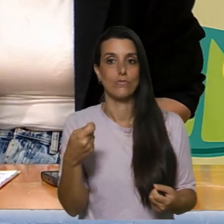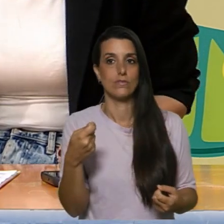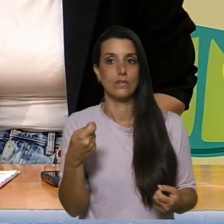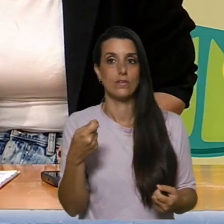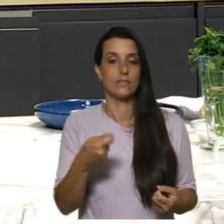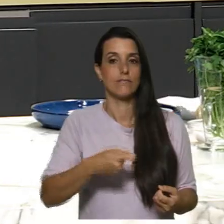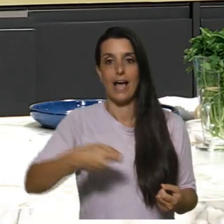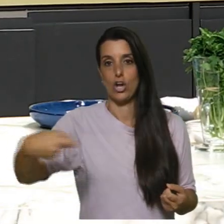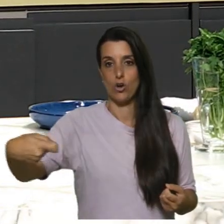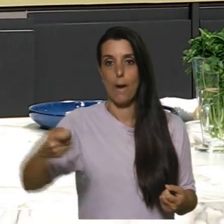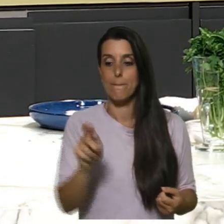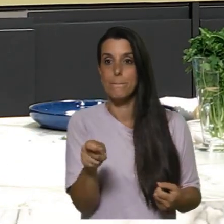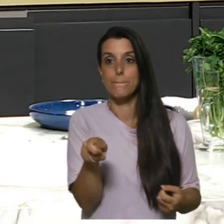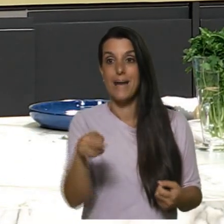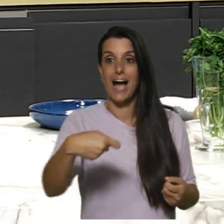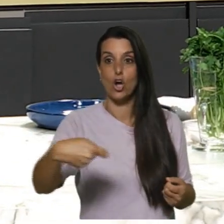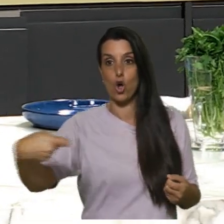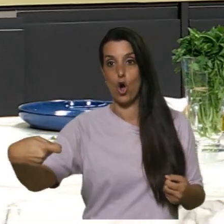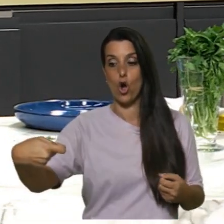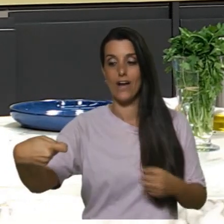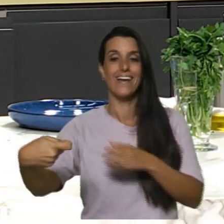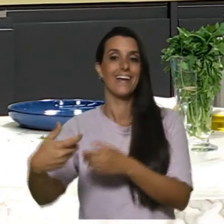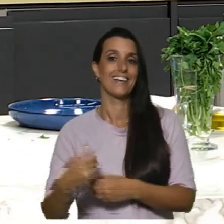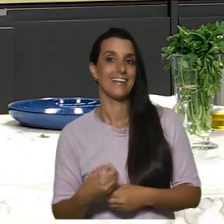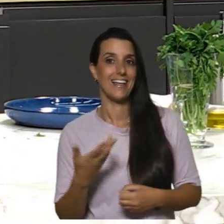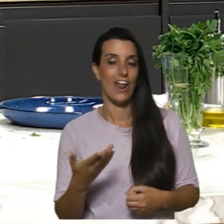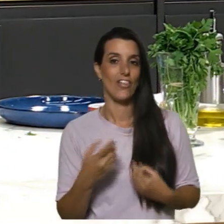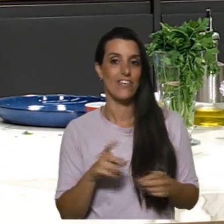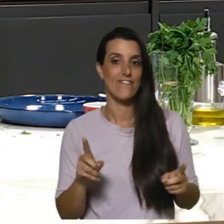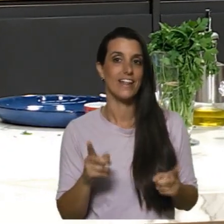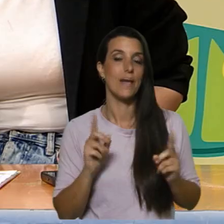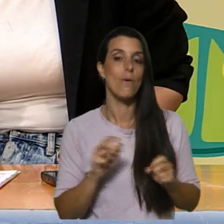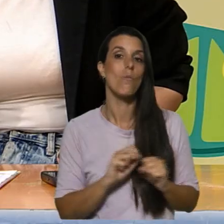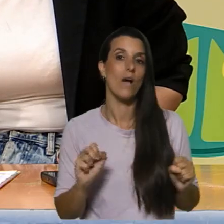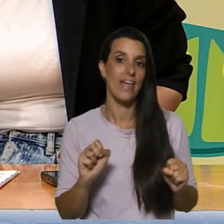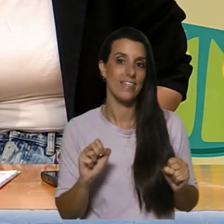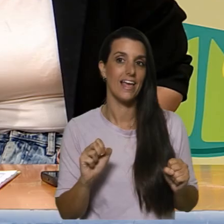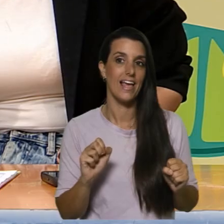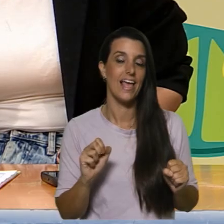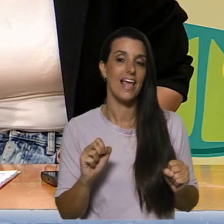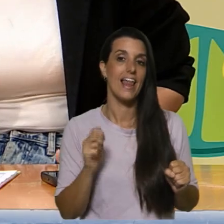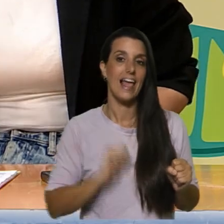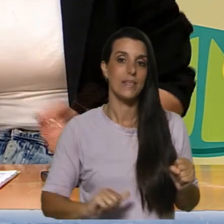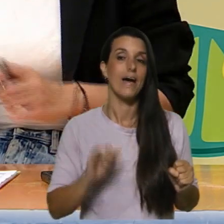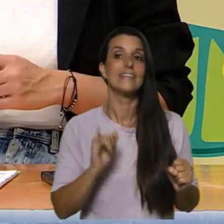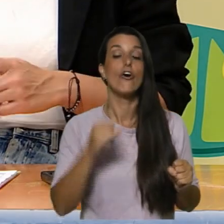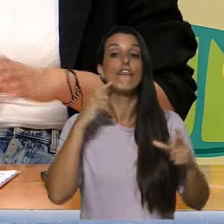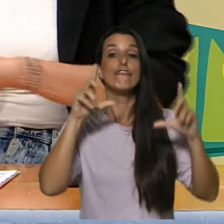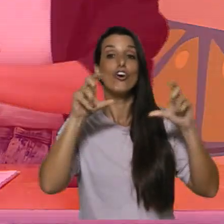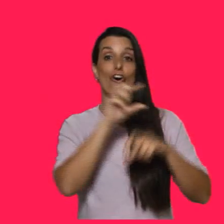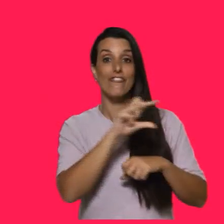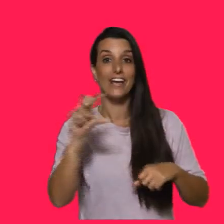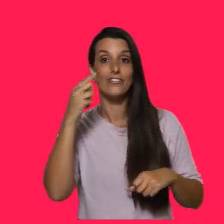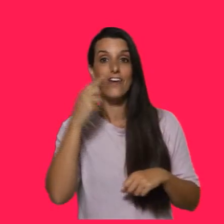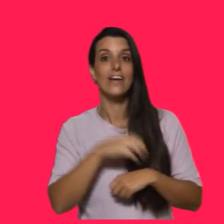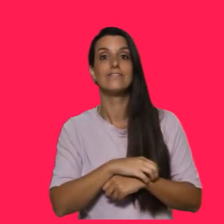mango. Sí, yo también. Por una cuestión de, si no pareces una espadachina. Claro, no, y además puedes lastimar, totalmente. Exacto. De acuerdo, total. Tenemos la foto de los frasquitos.